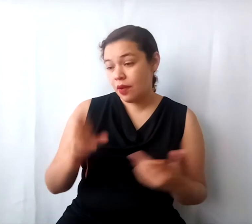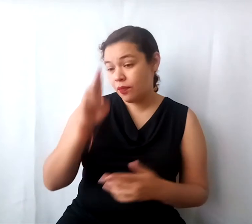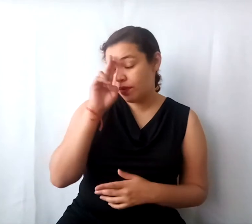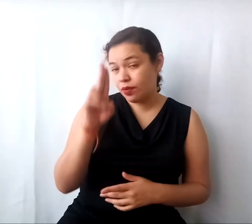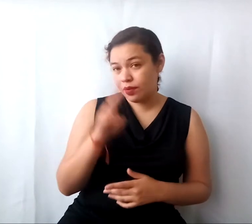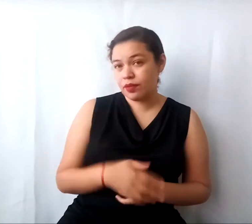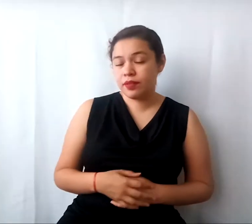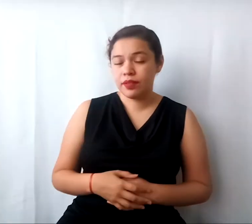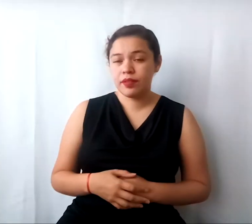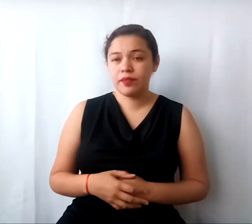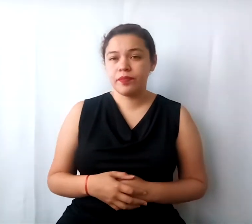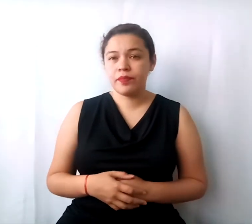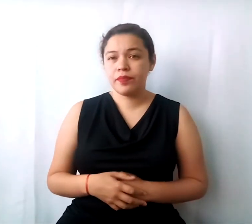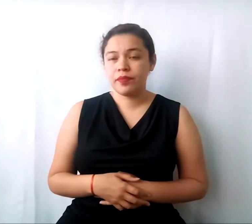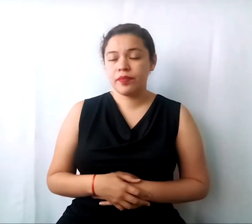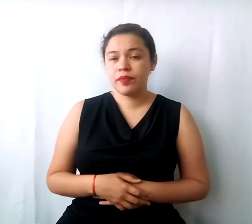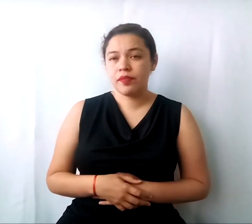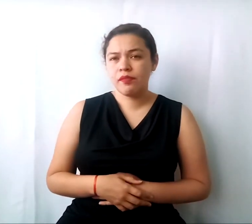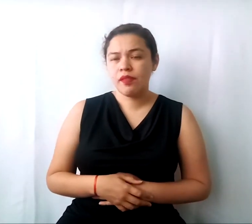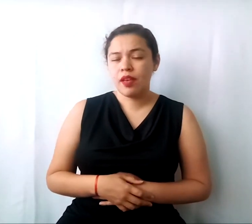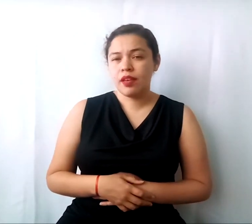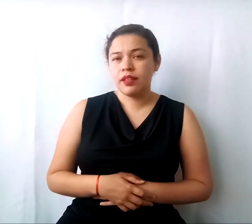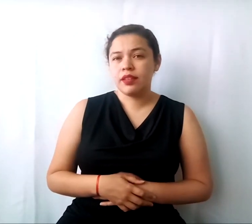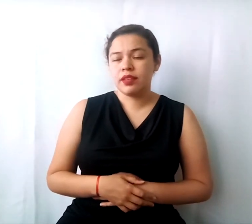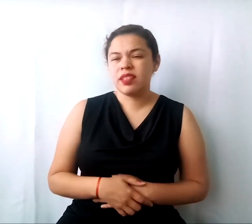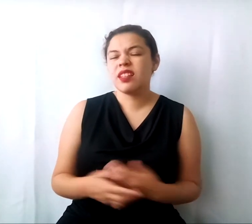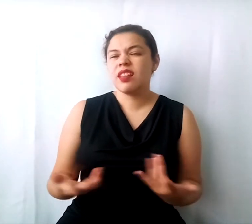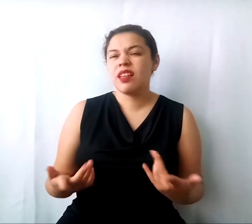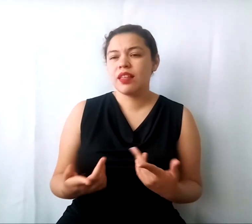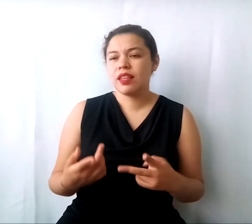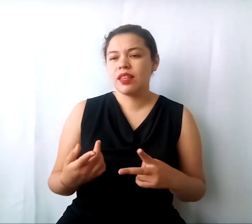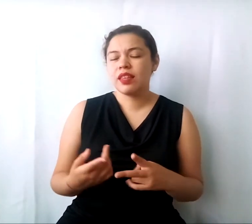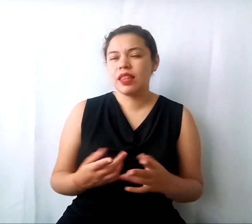pero hay que determinar por qué de entrada